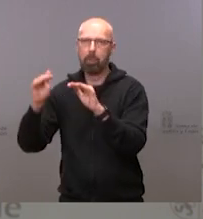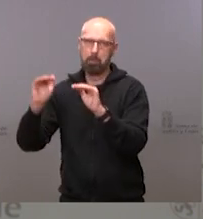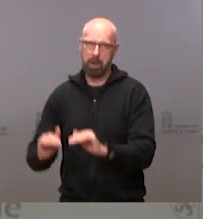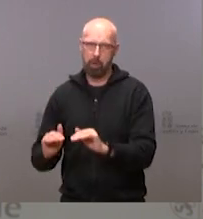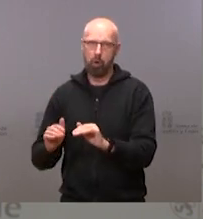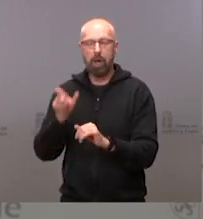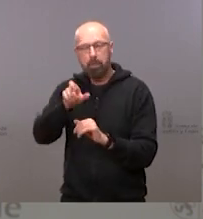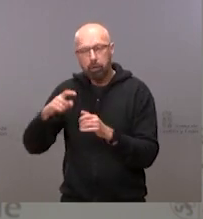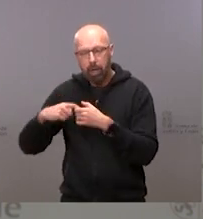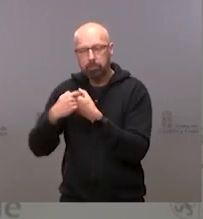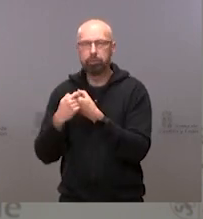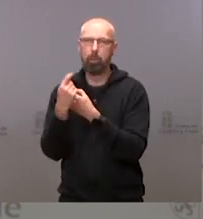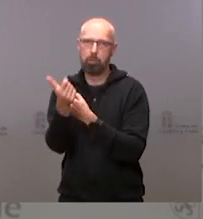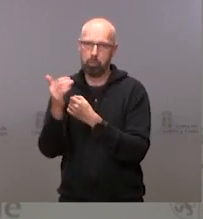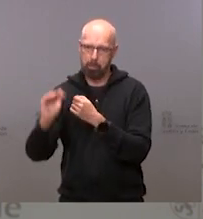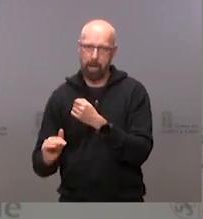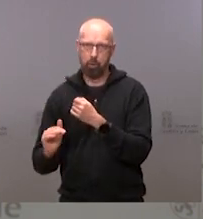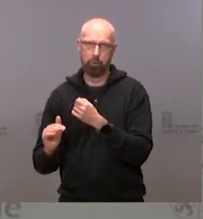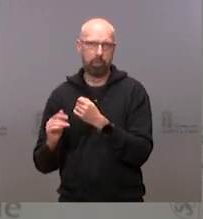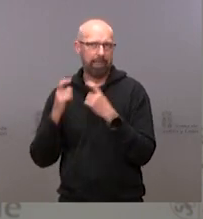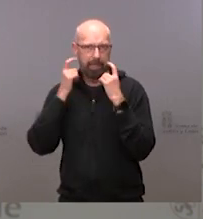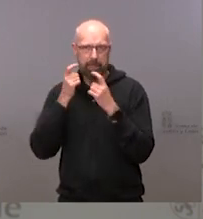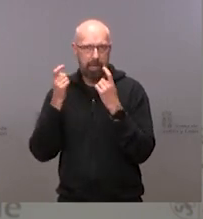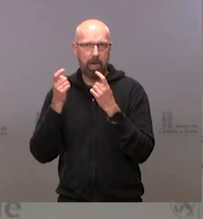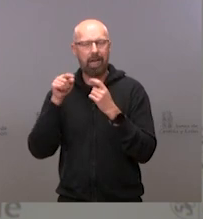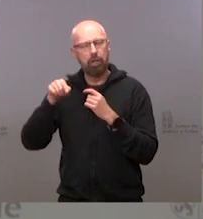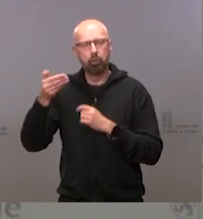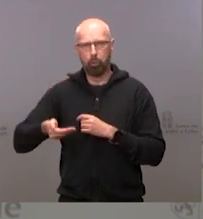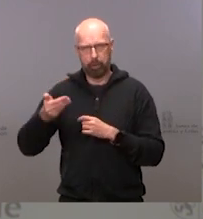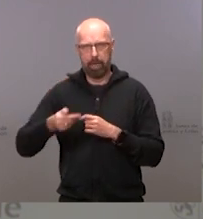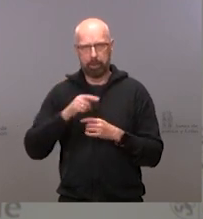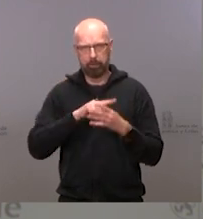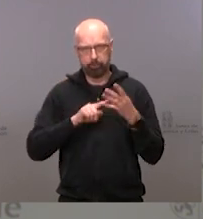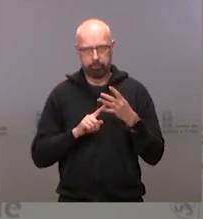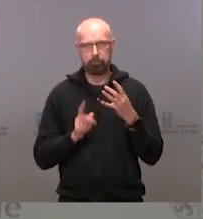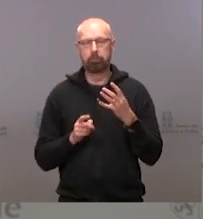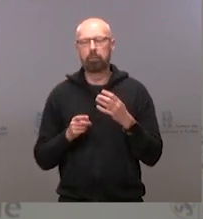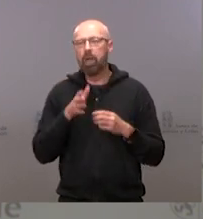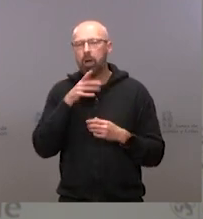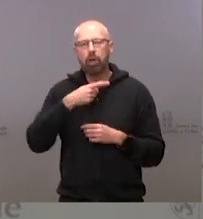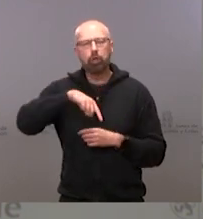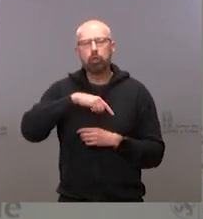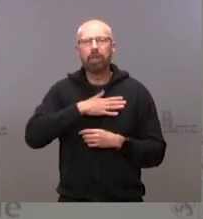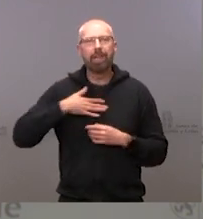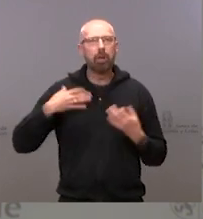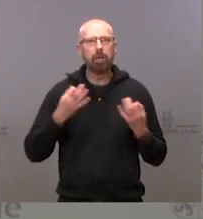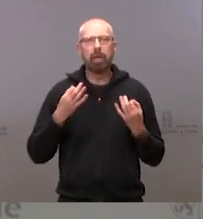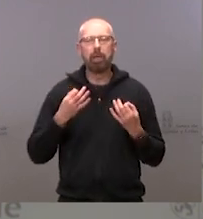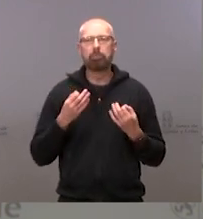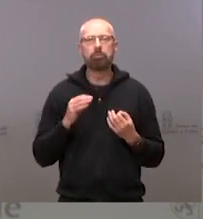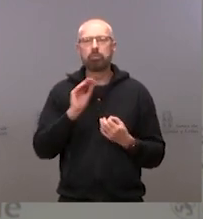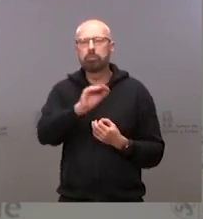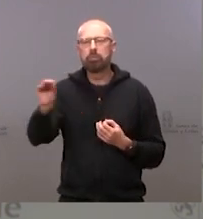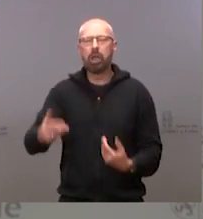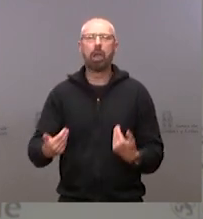personas al máximo es algo especialmente importante estamos apostando por la responsabilidad